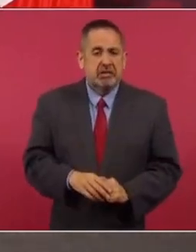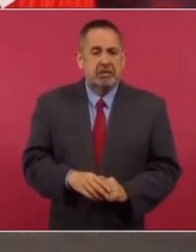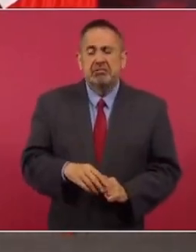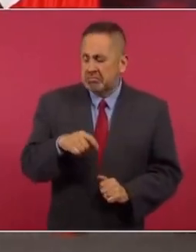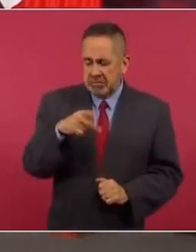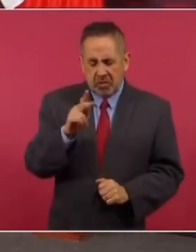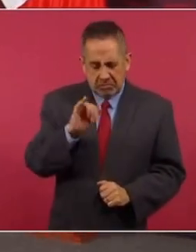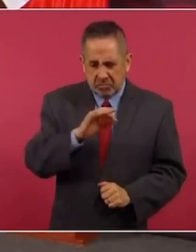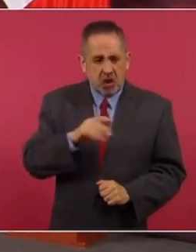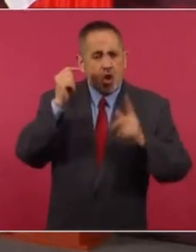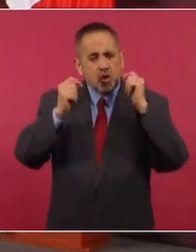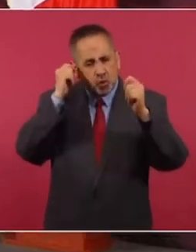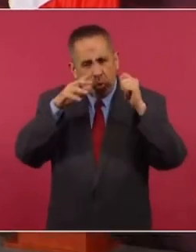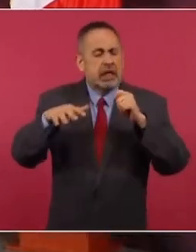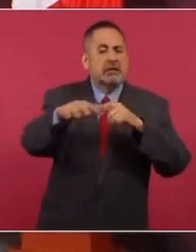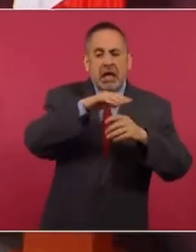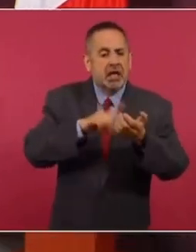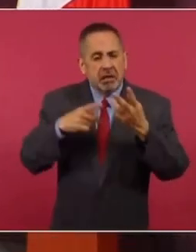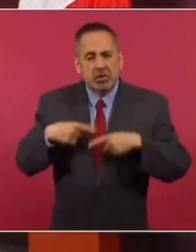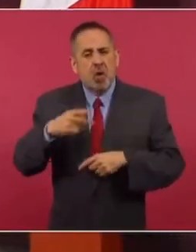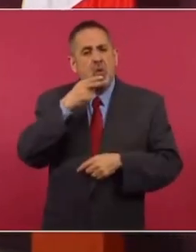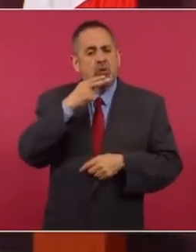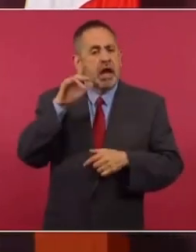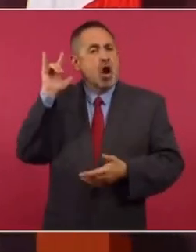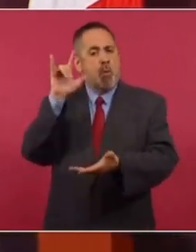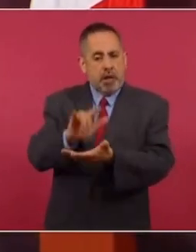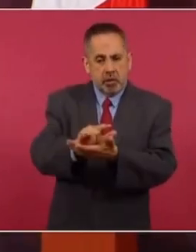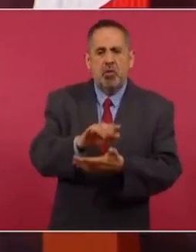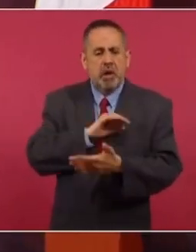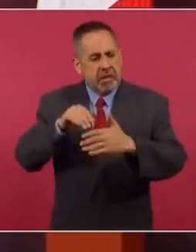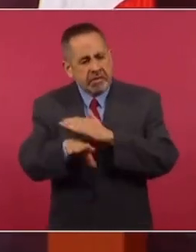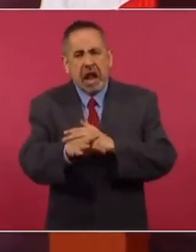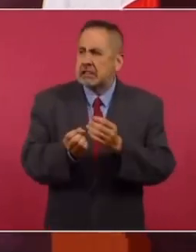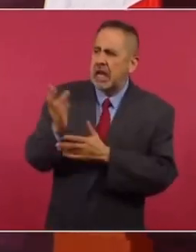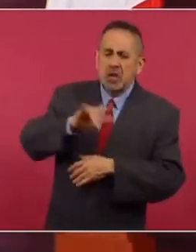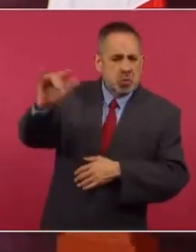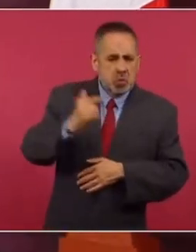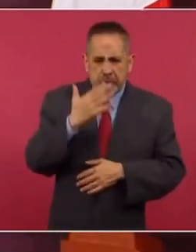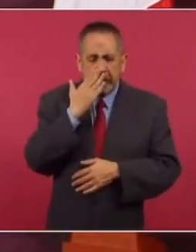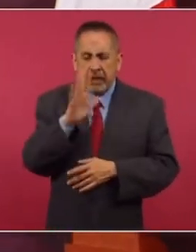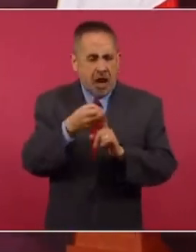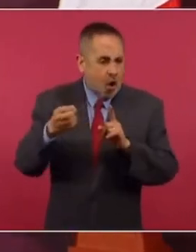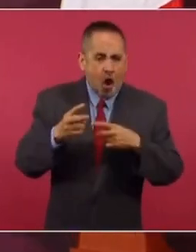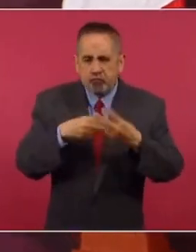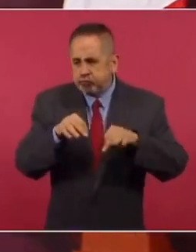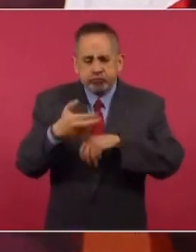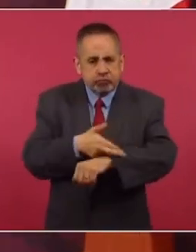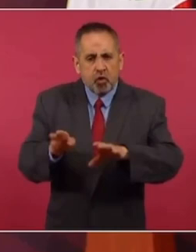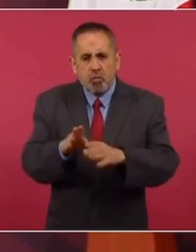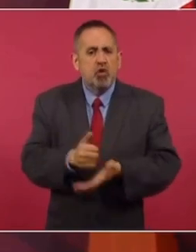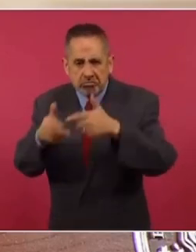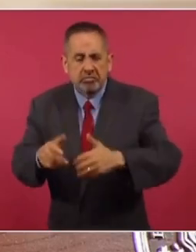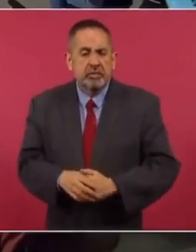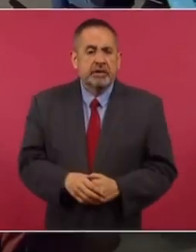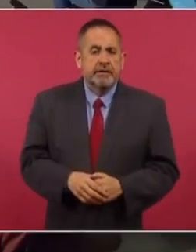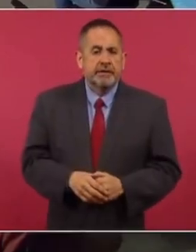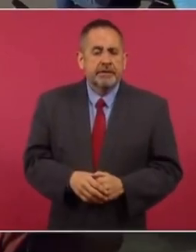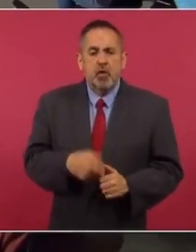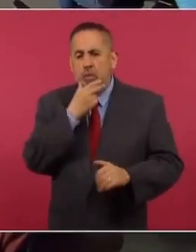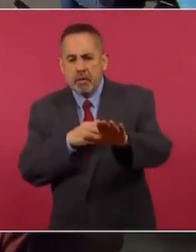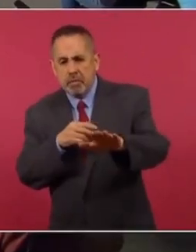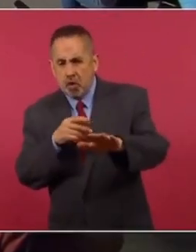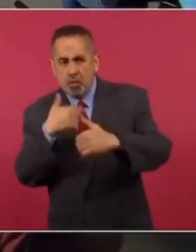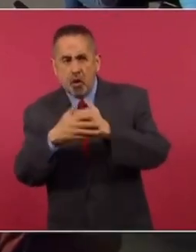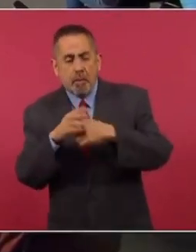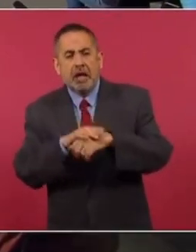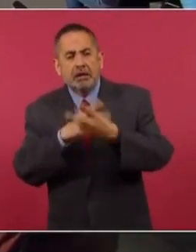se garantiza que los turistas y que los que utilizan el aeropuerto puedan entrar y salir. Apúntele, y que ya están buscando la solución. ¿Garantiza que no van a